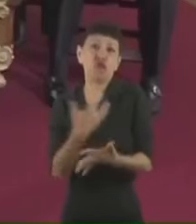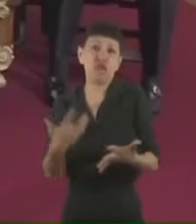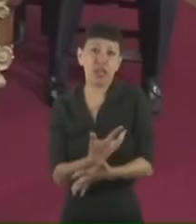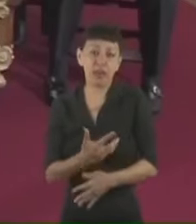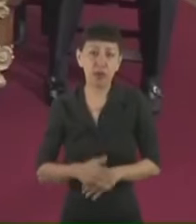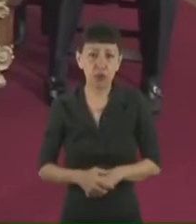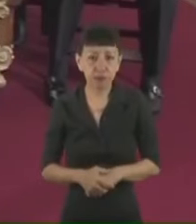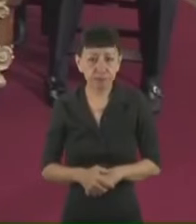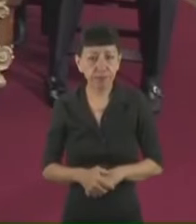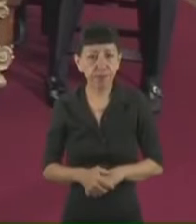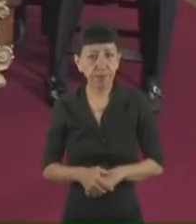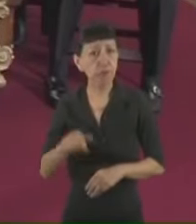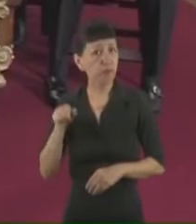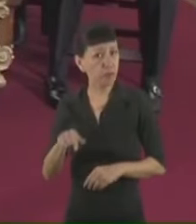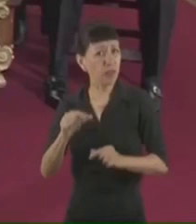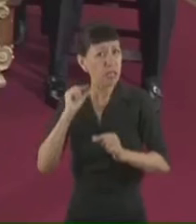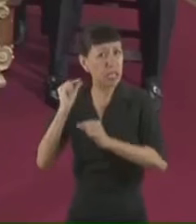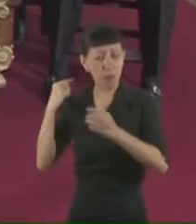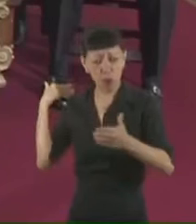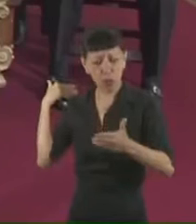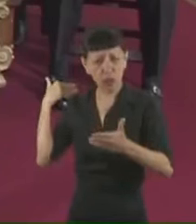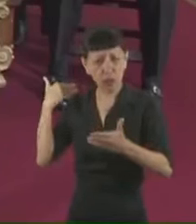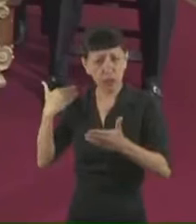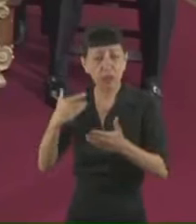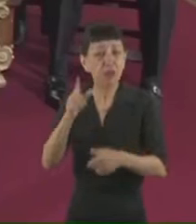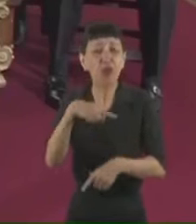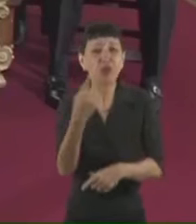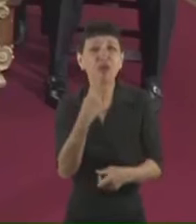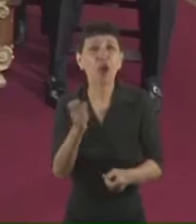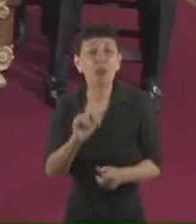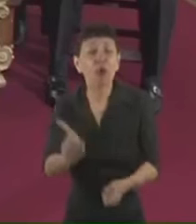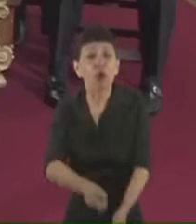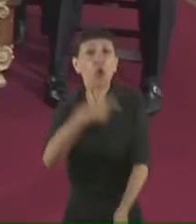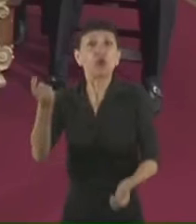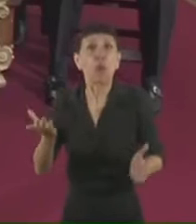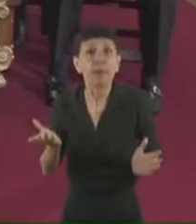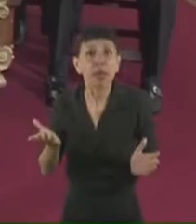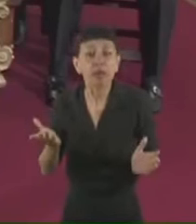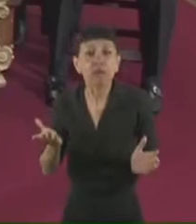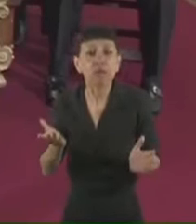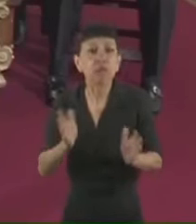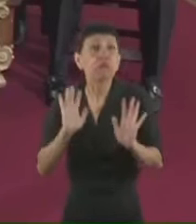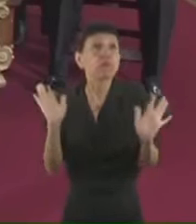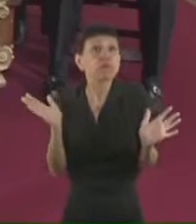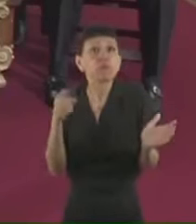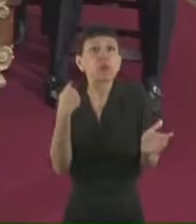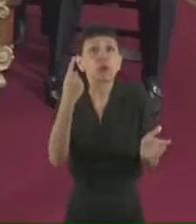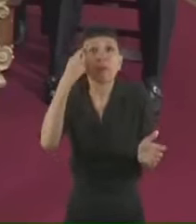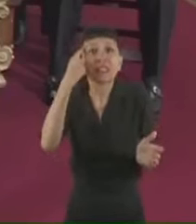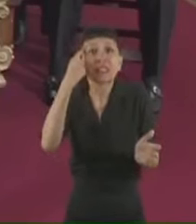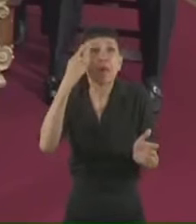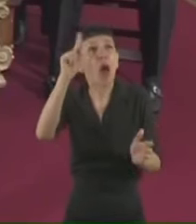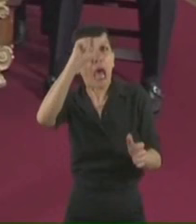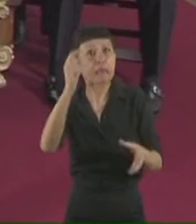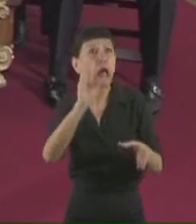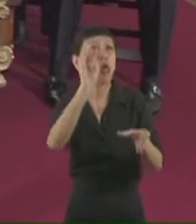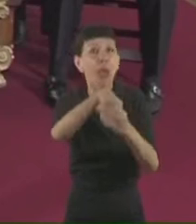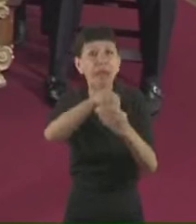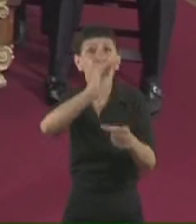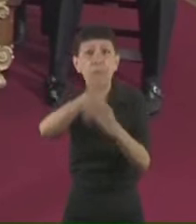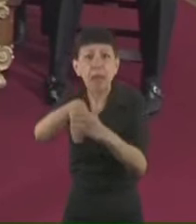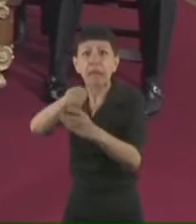paulatino y en este camino nos hemos acostumbrado y tomado como normales intromisiones estatales que son la causa de